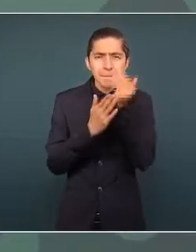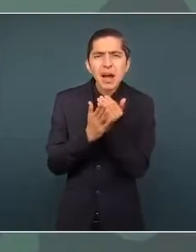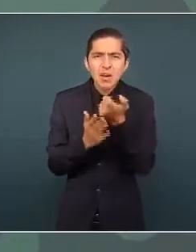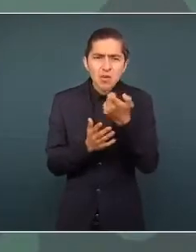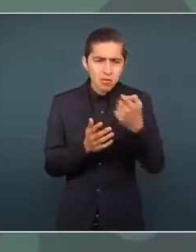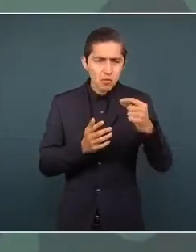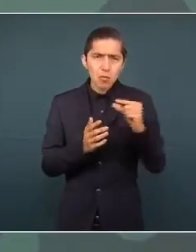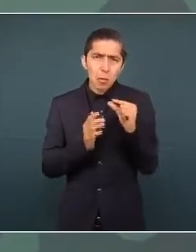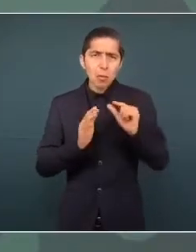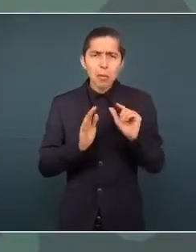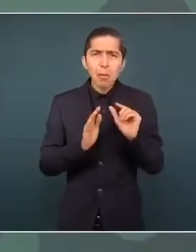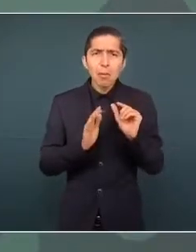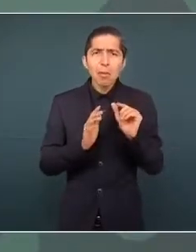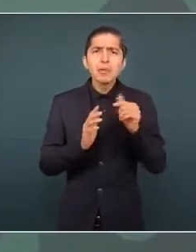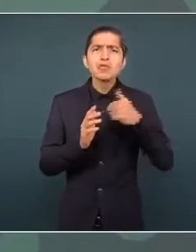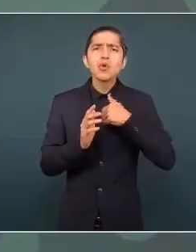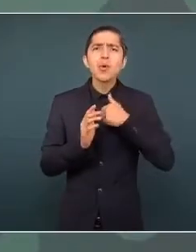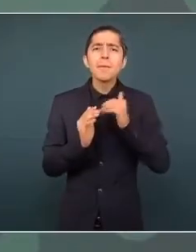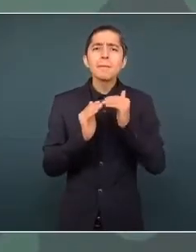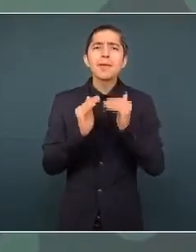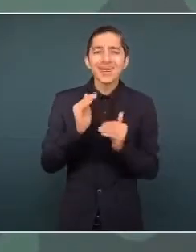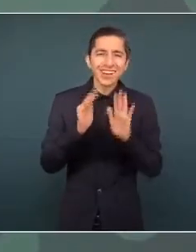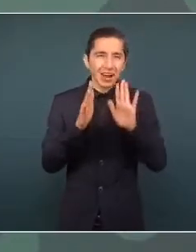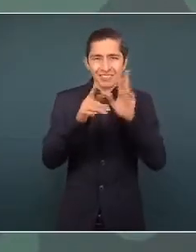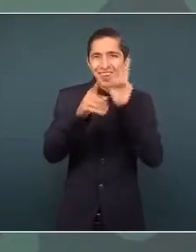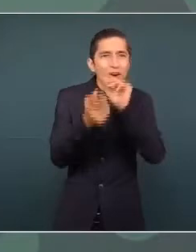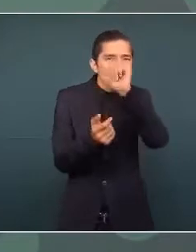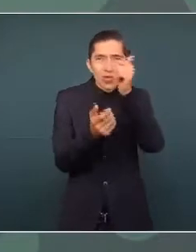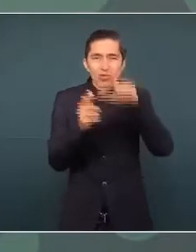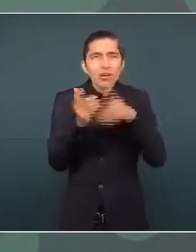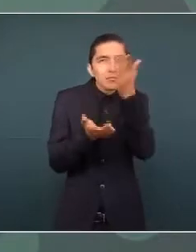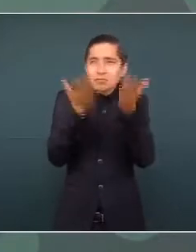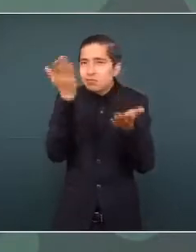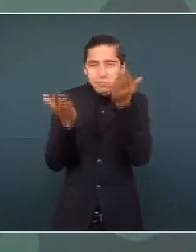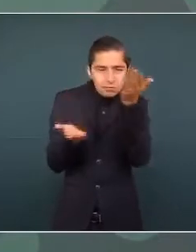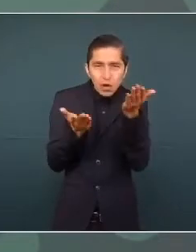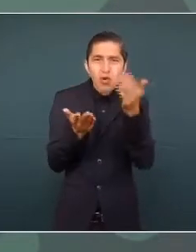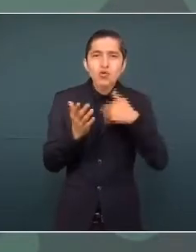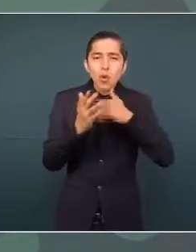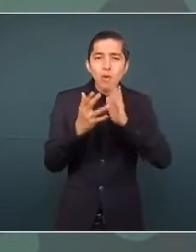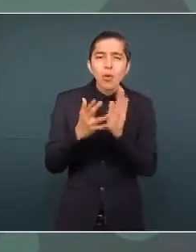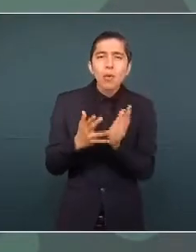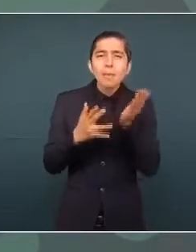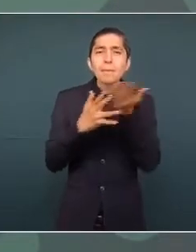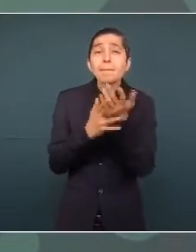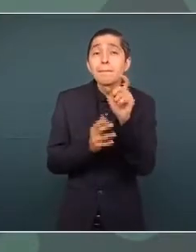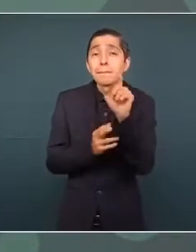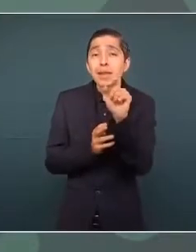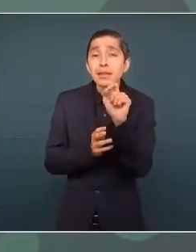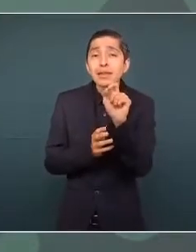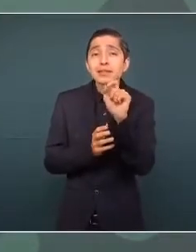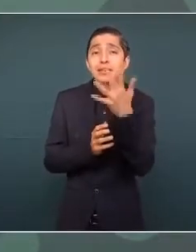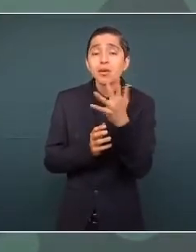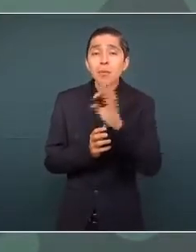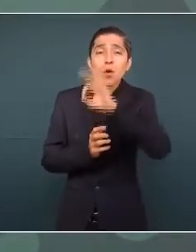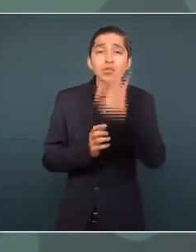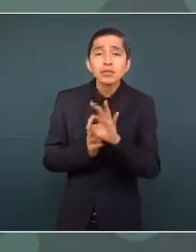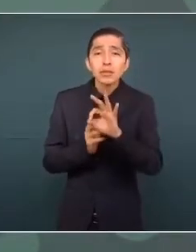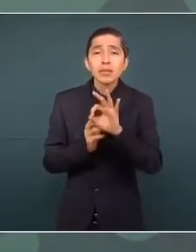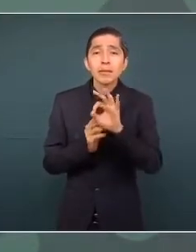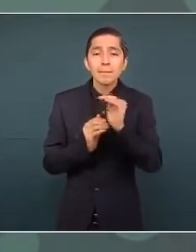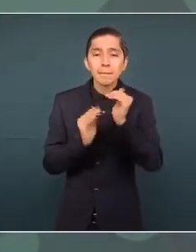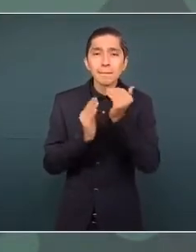salario, bueno, comparado pues con otros, lo reduje en un 25% de